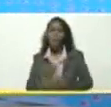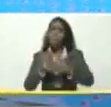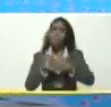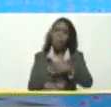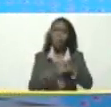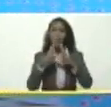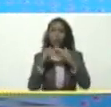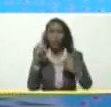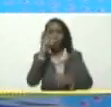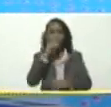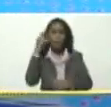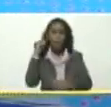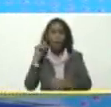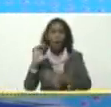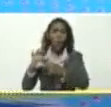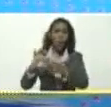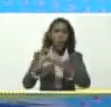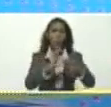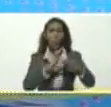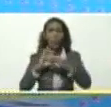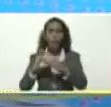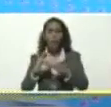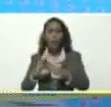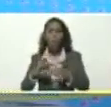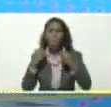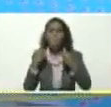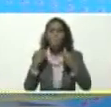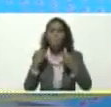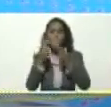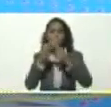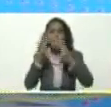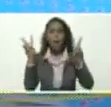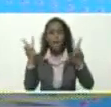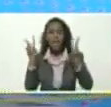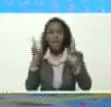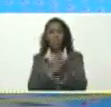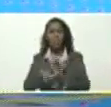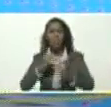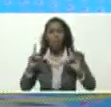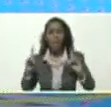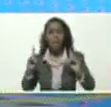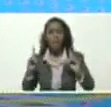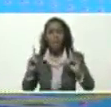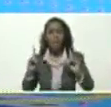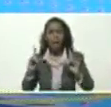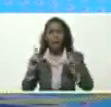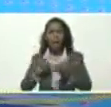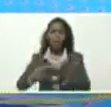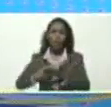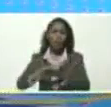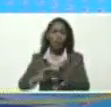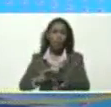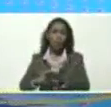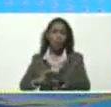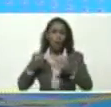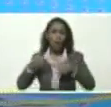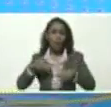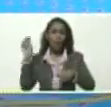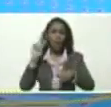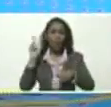todas y todos a unirnos por la paz, por la democracia, por la recuperación de